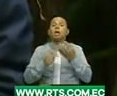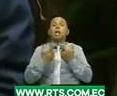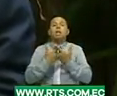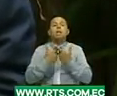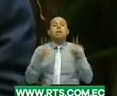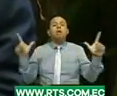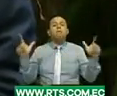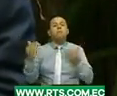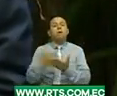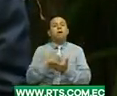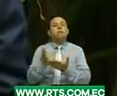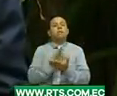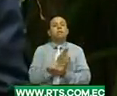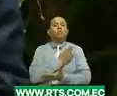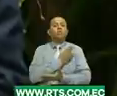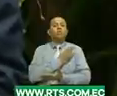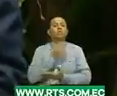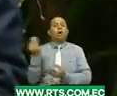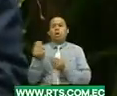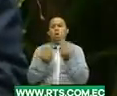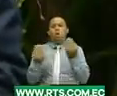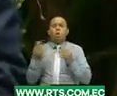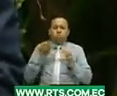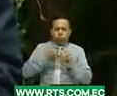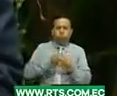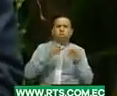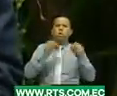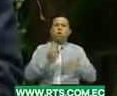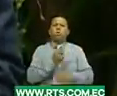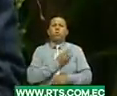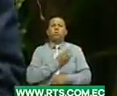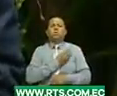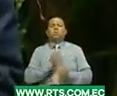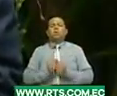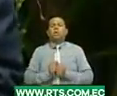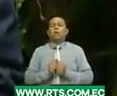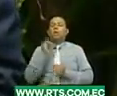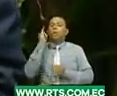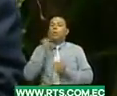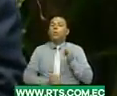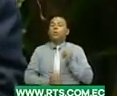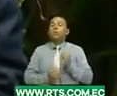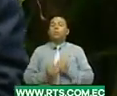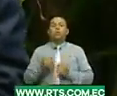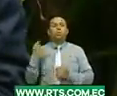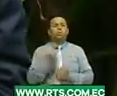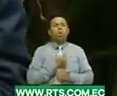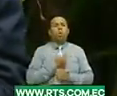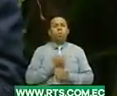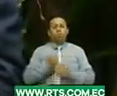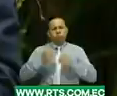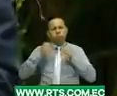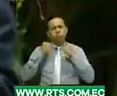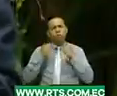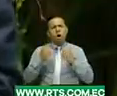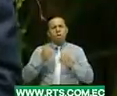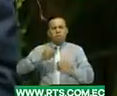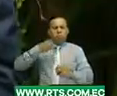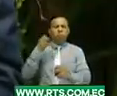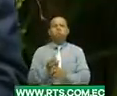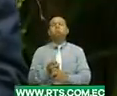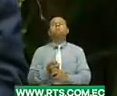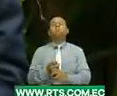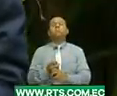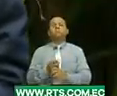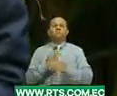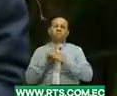juventud ecuatoriana que cumpla sus sueños. Finalmente, seremos muy duros, seremos implacables en